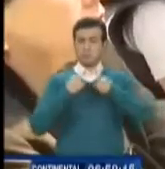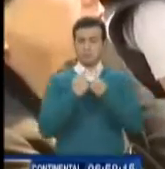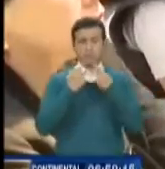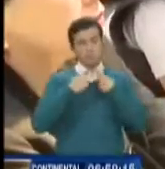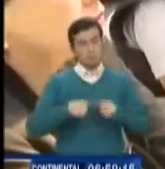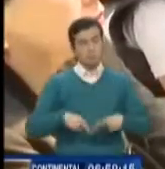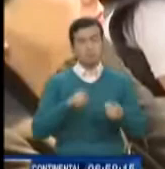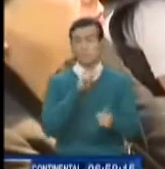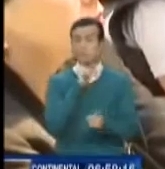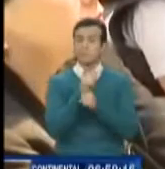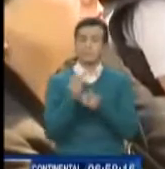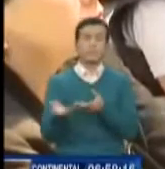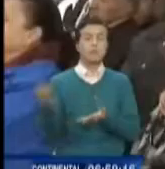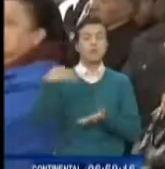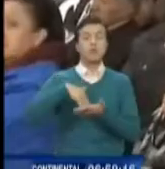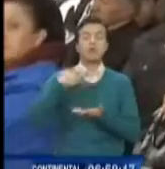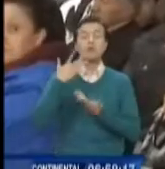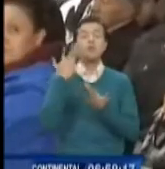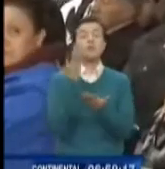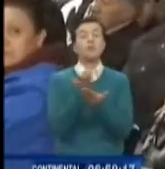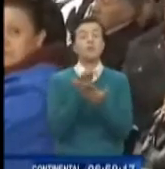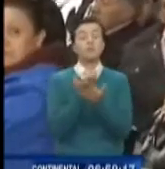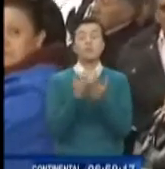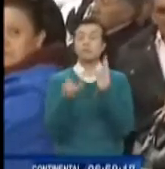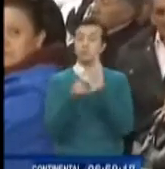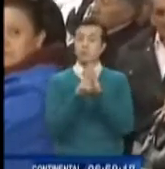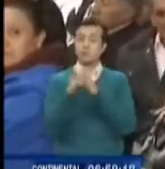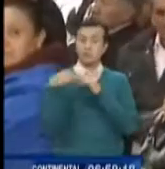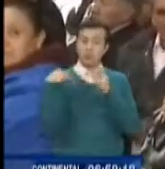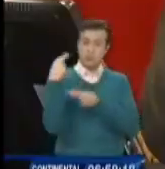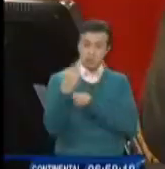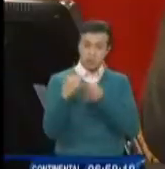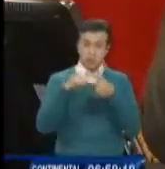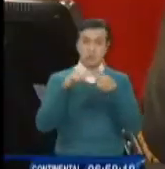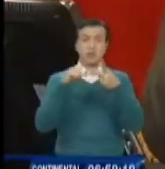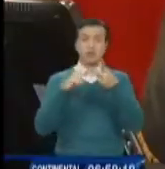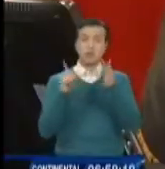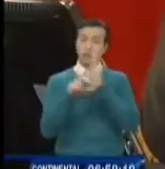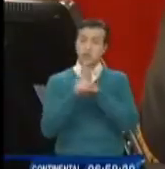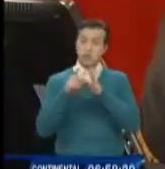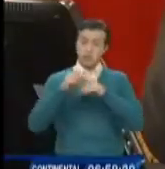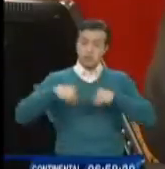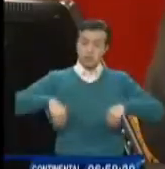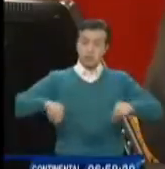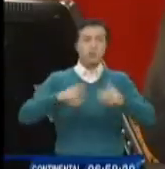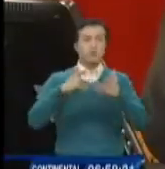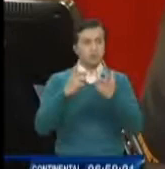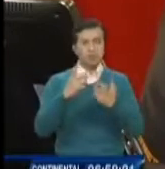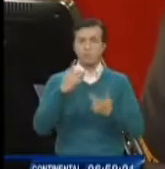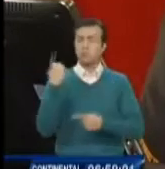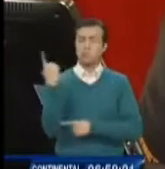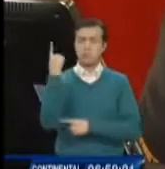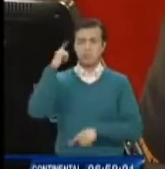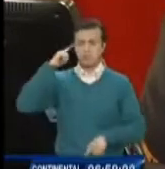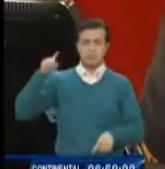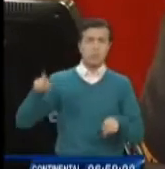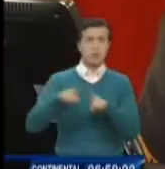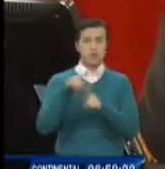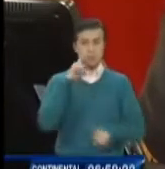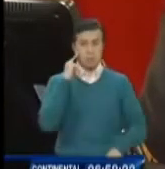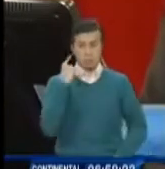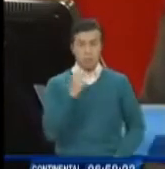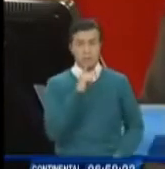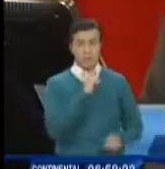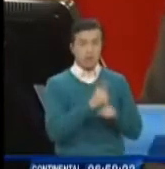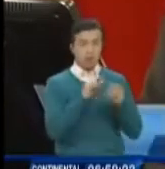descartó presentar nuevamente las propuestas de leyes de herencias y plusvalía. Yo quiero lograr el más amplio consenso, demostrar que se